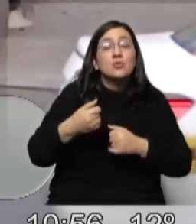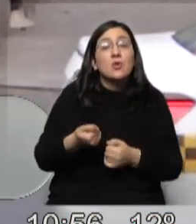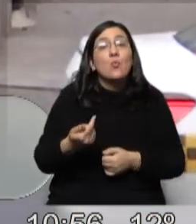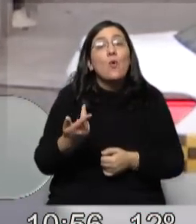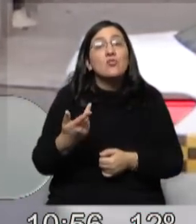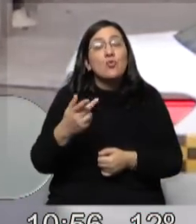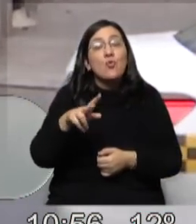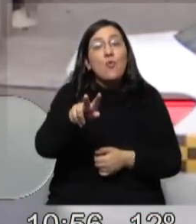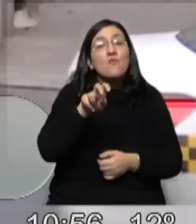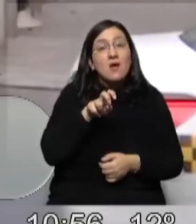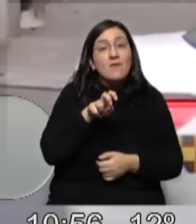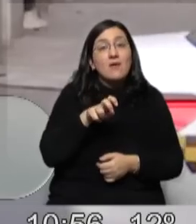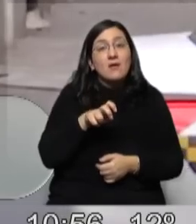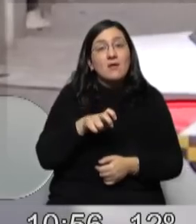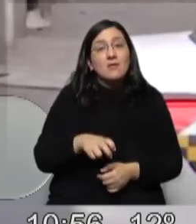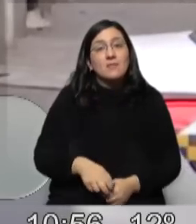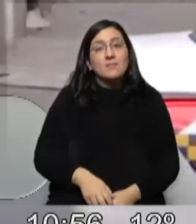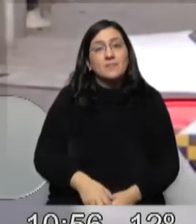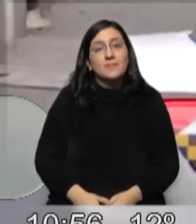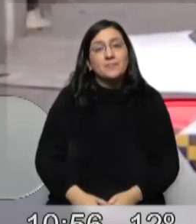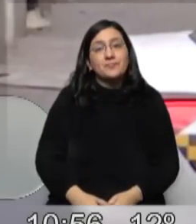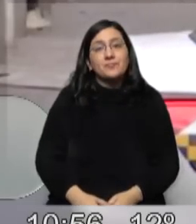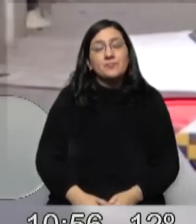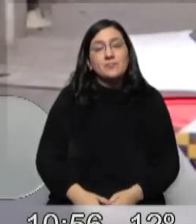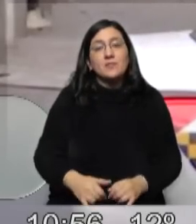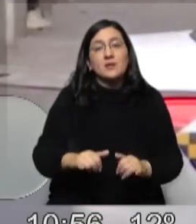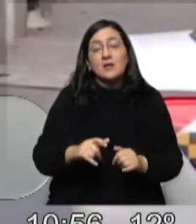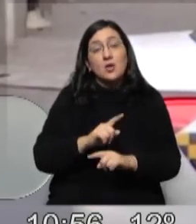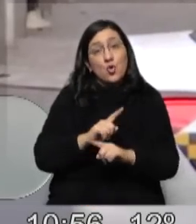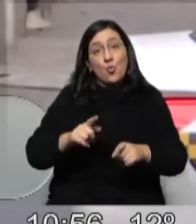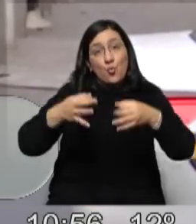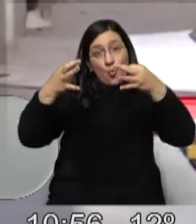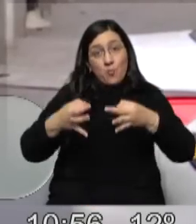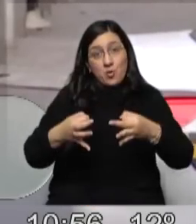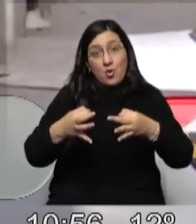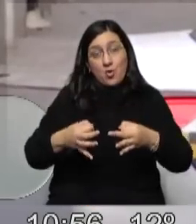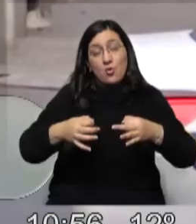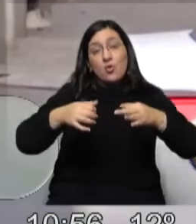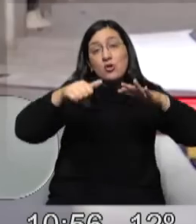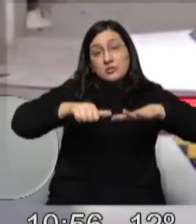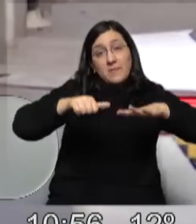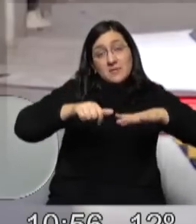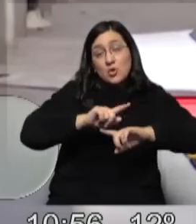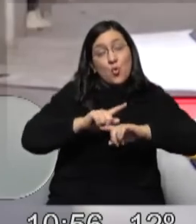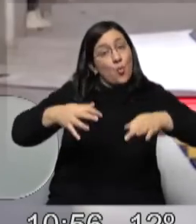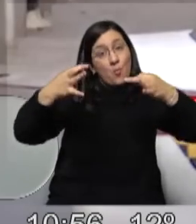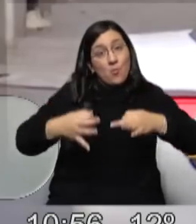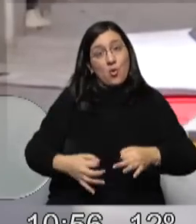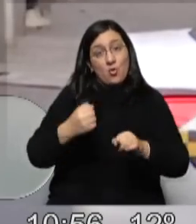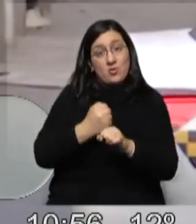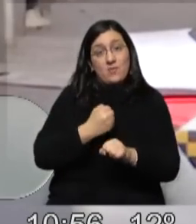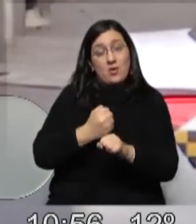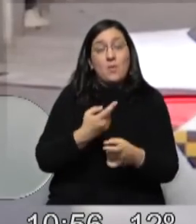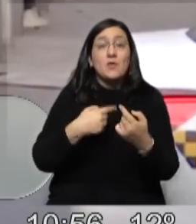dijimos, porque bueno, estaba establecido en el contrato que se había incumplido en esos primeros 6 meses, ¿no? Pero bueno, parte del